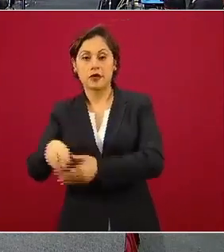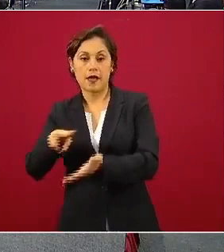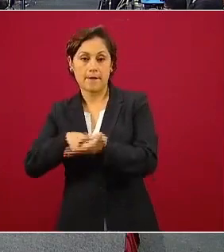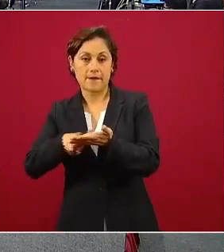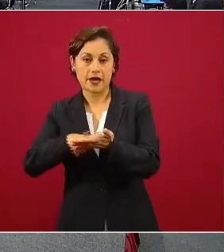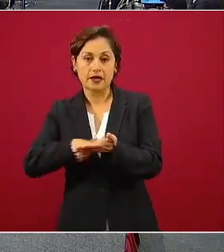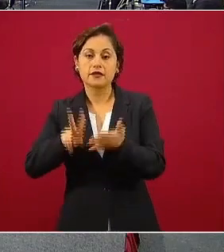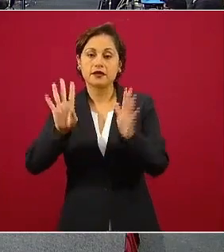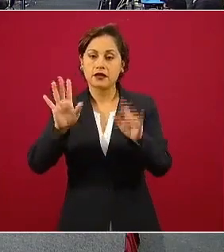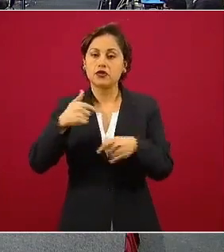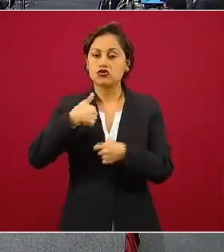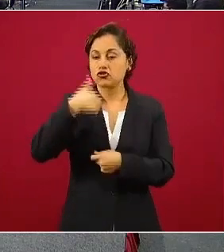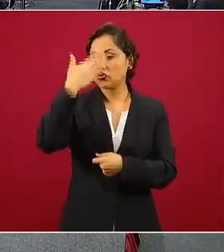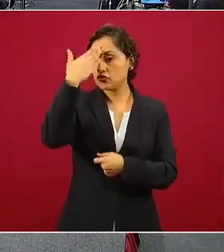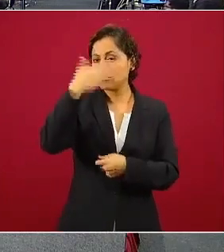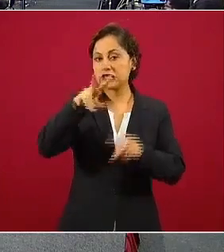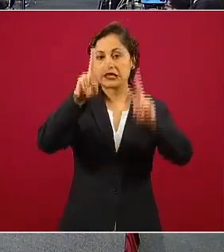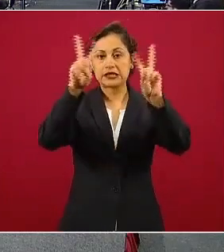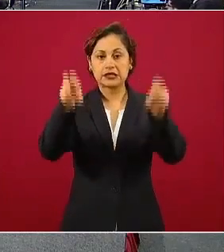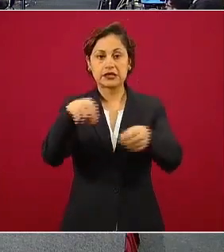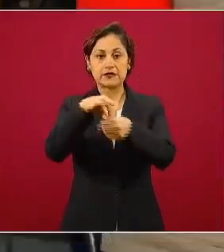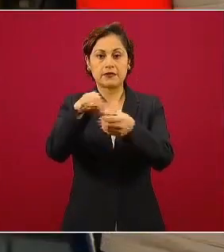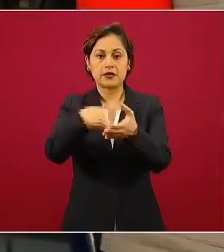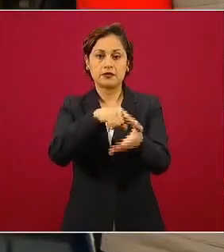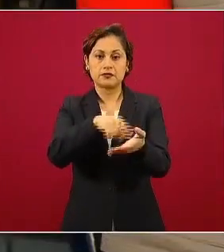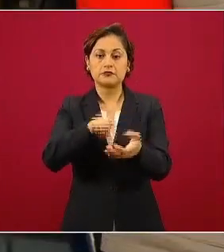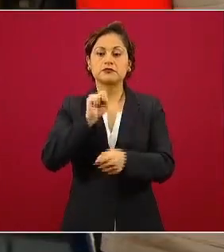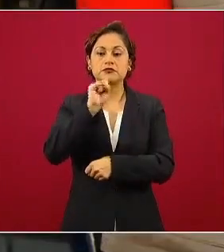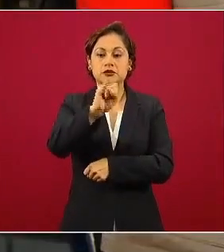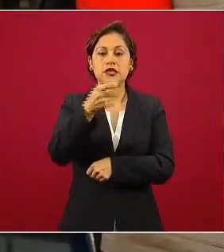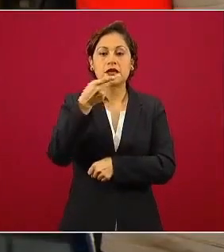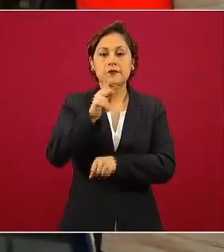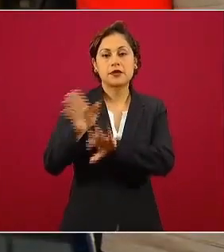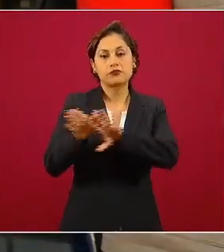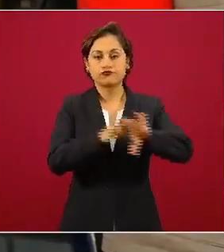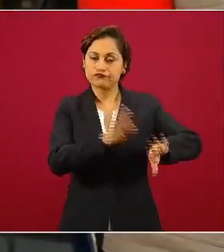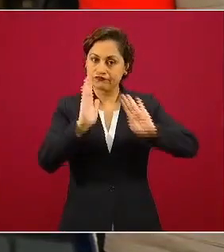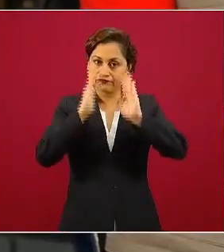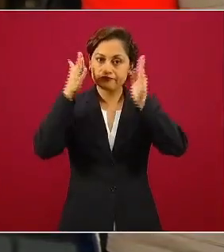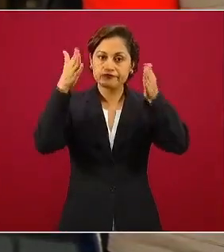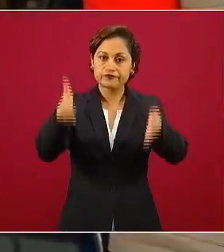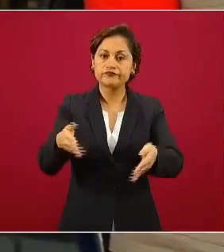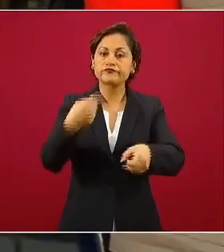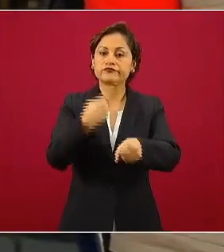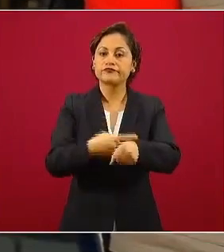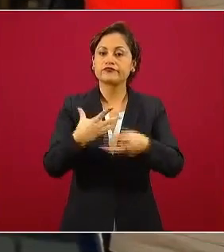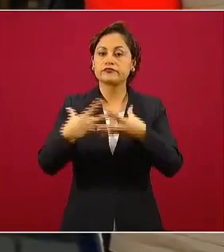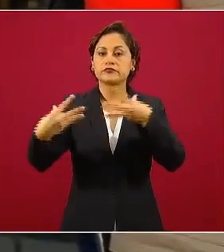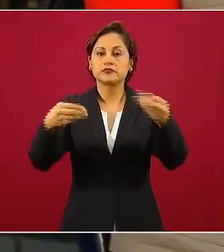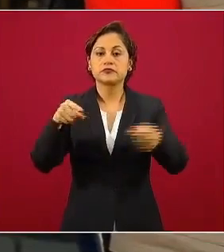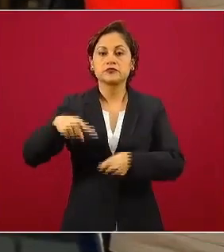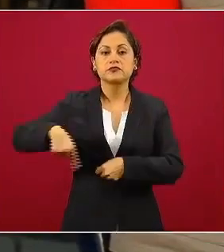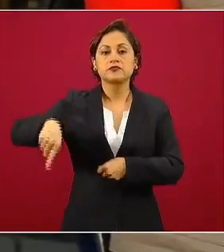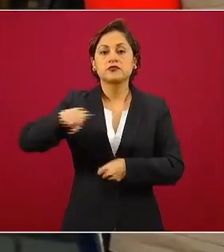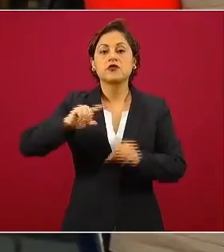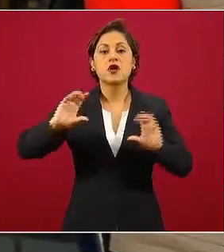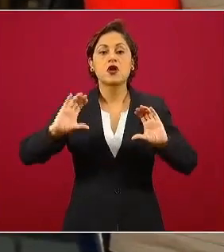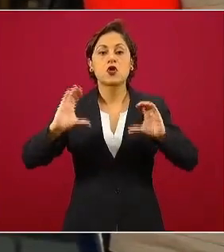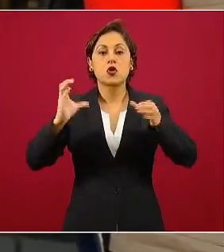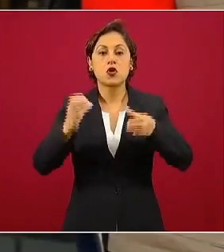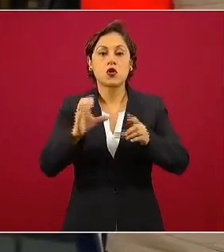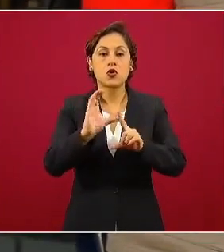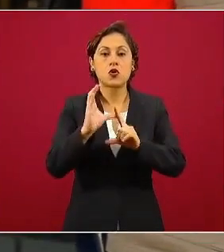muy importantes, pero aquí también la epidemia es muy interesante. Los pronósticos que está haciendo la Comisión Universitaria